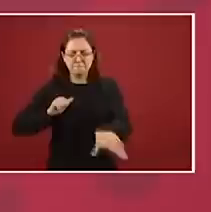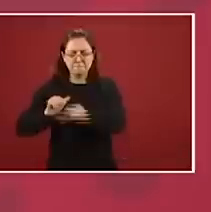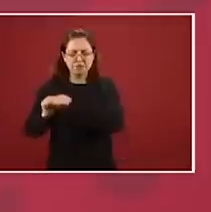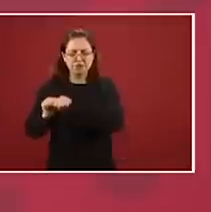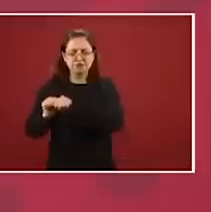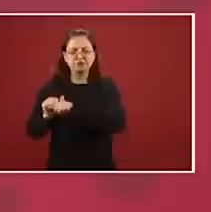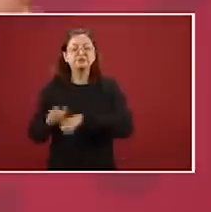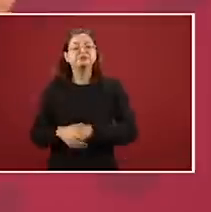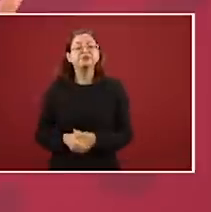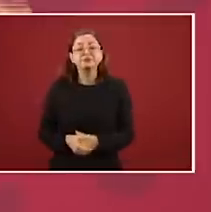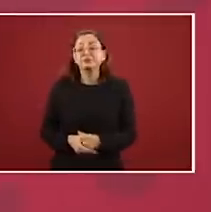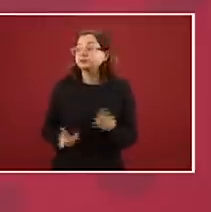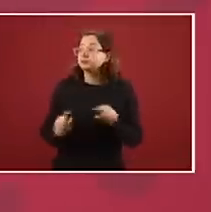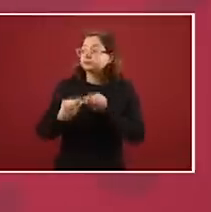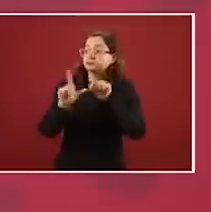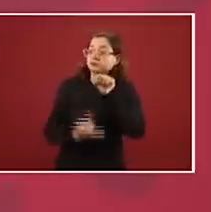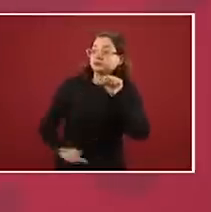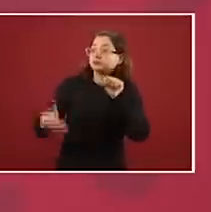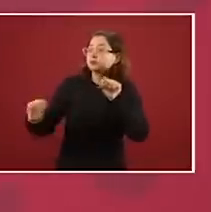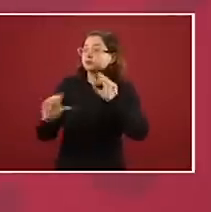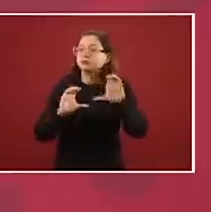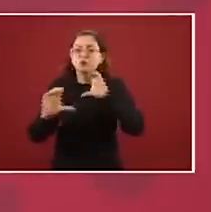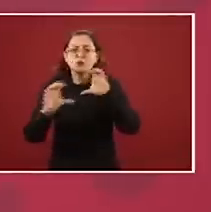¿Cómo estamos en comunicación?